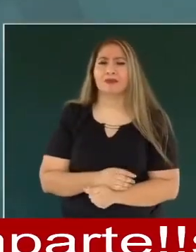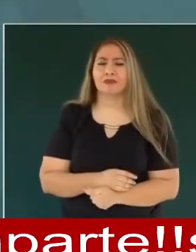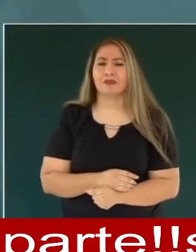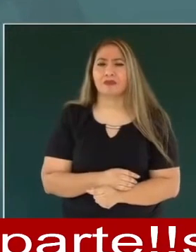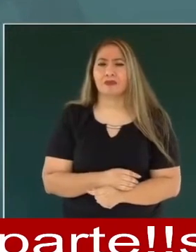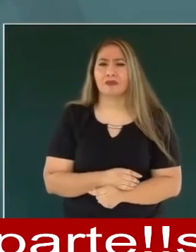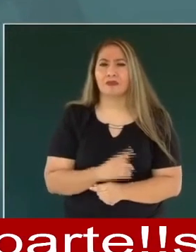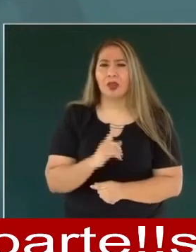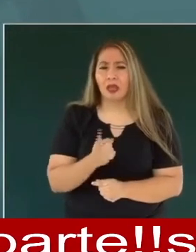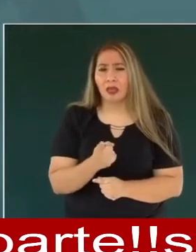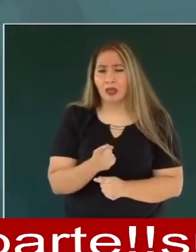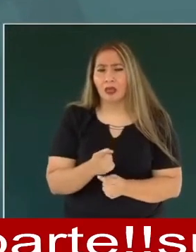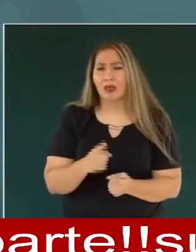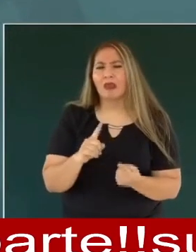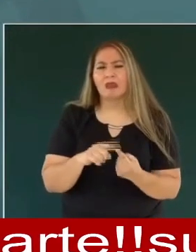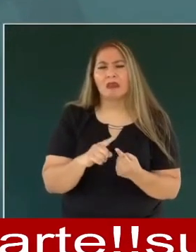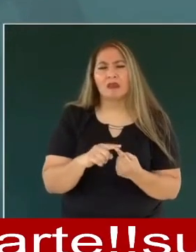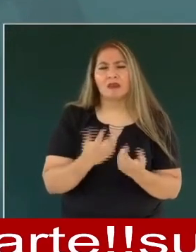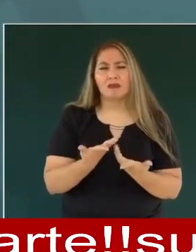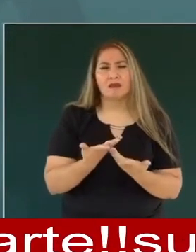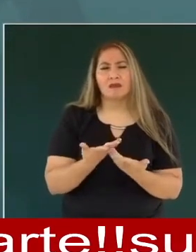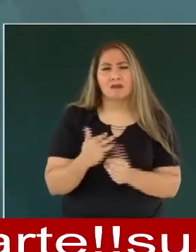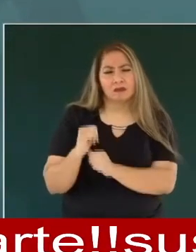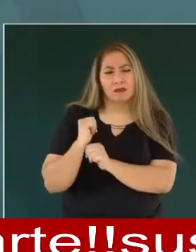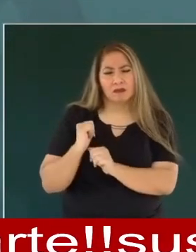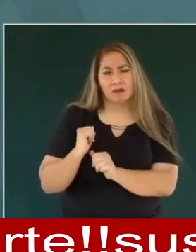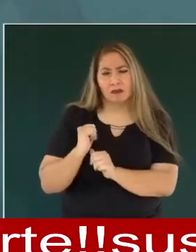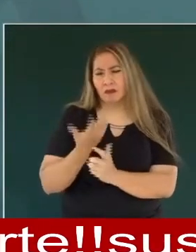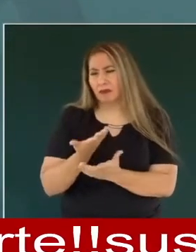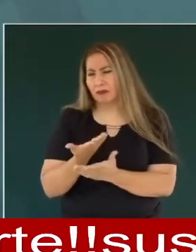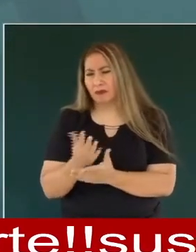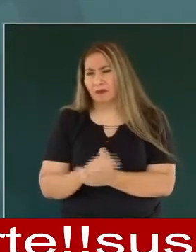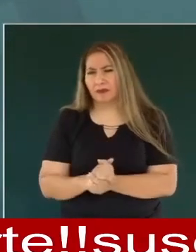va a corresponder a